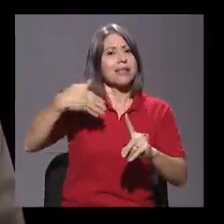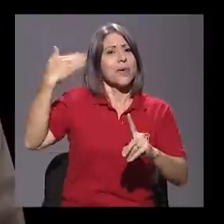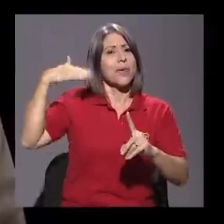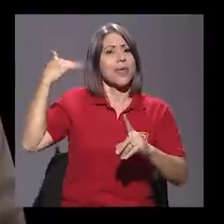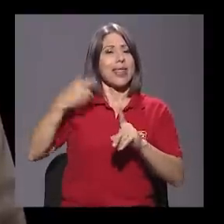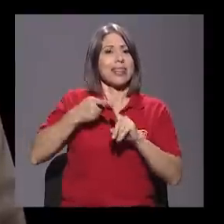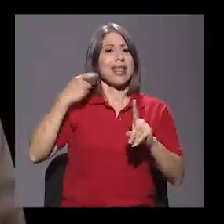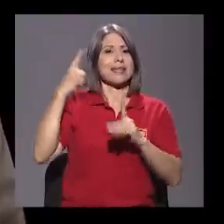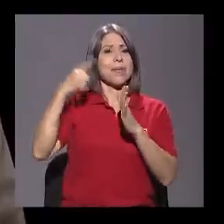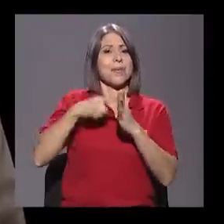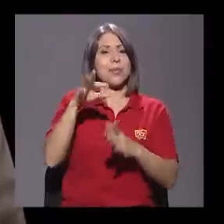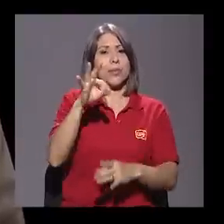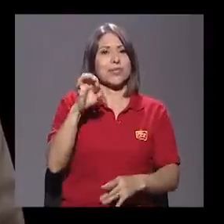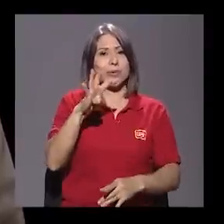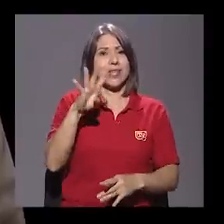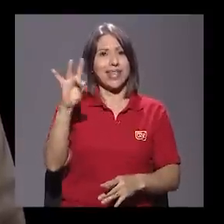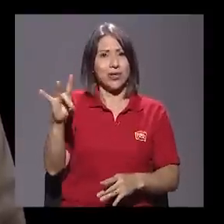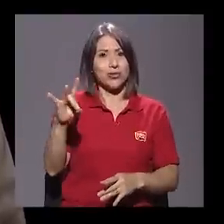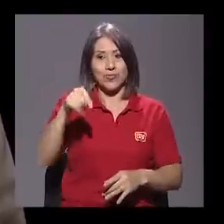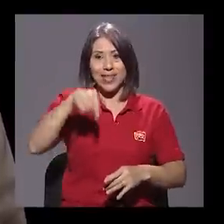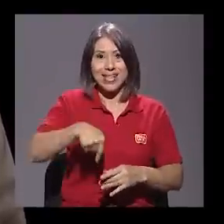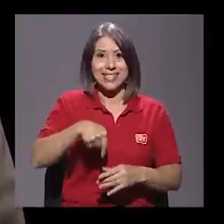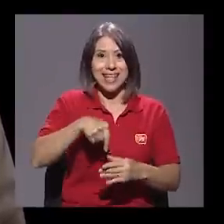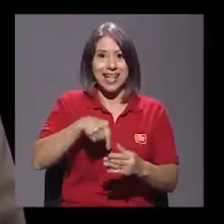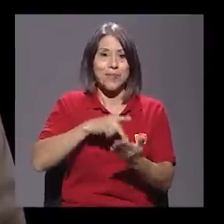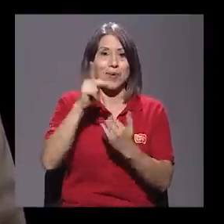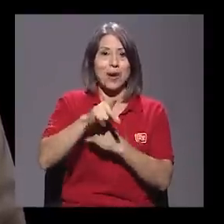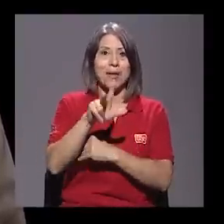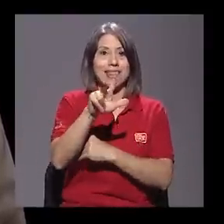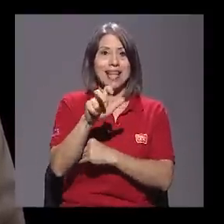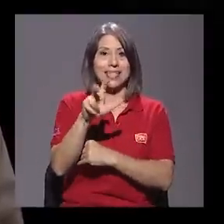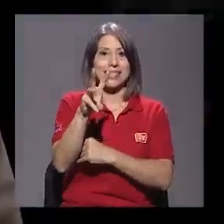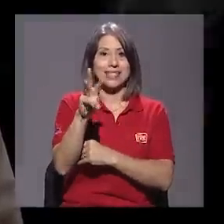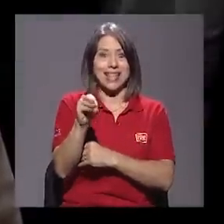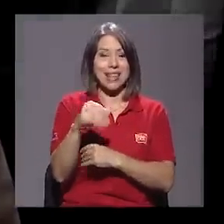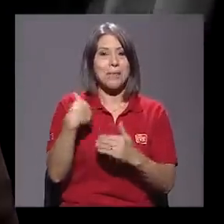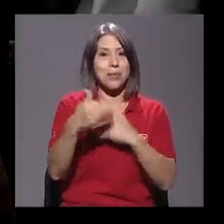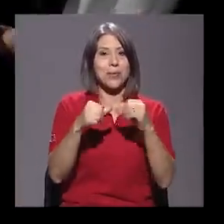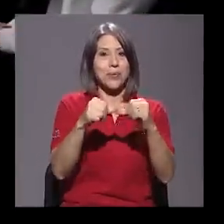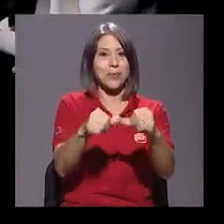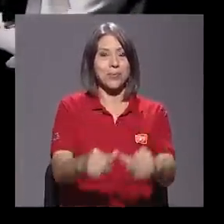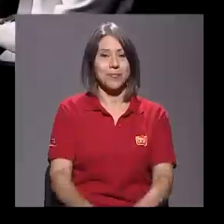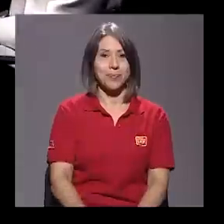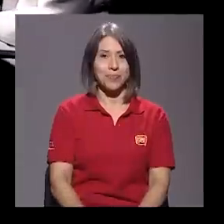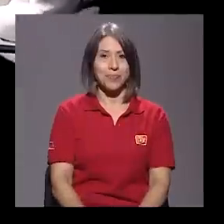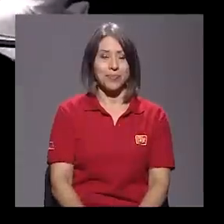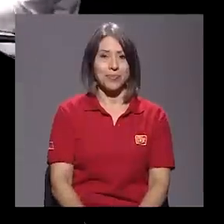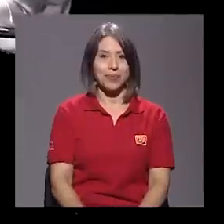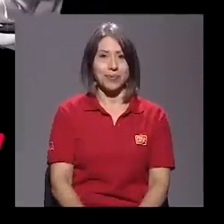desde la semántica en el 48. Estamos en 360, regresamos.